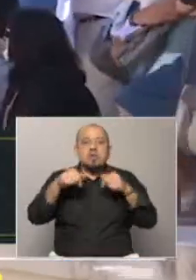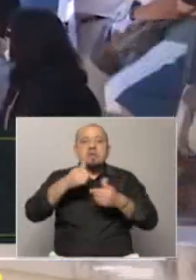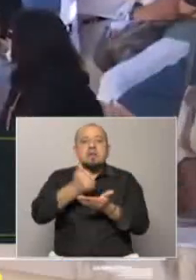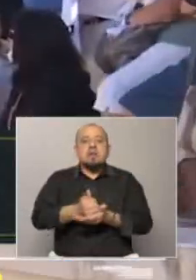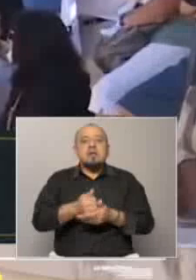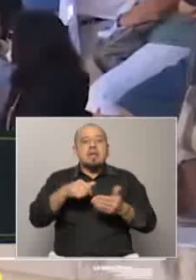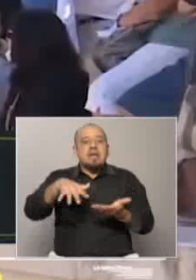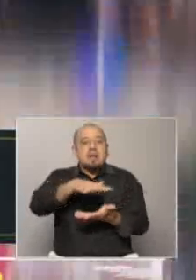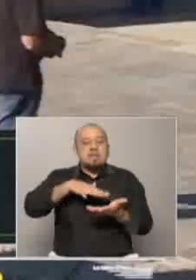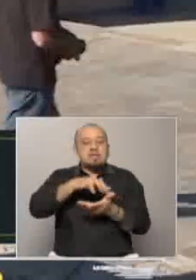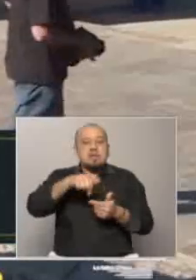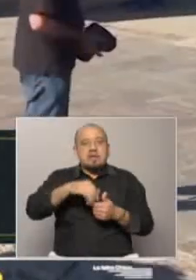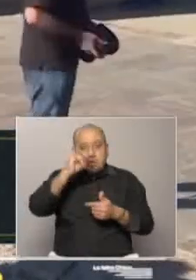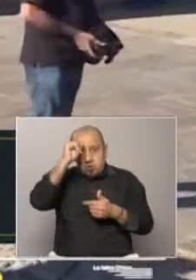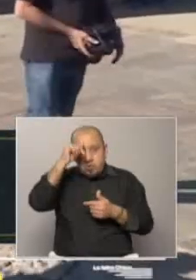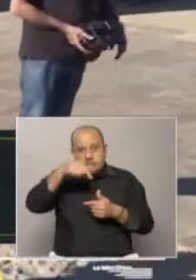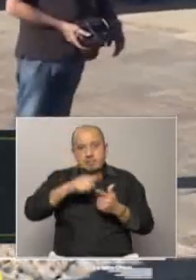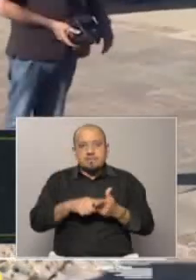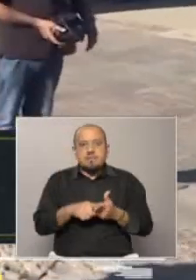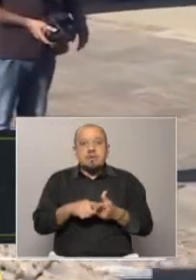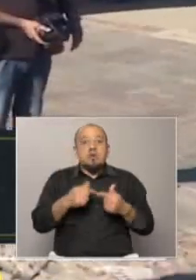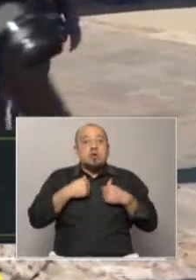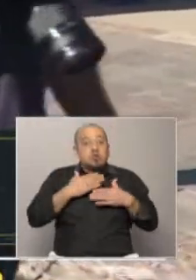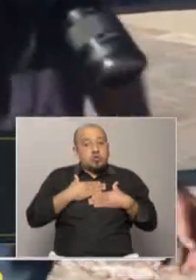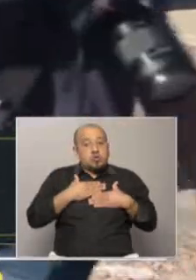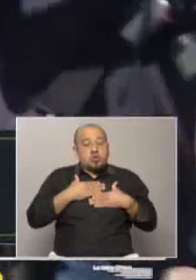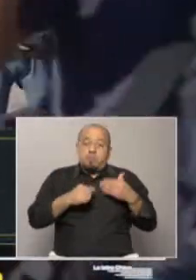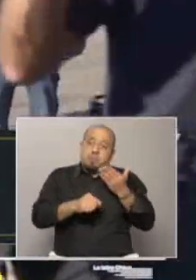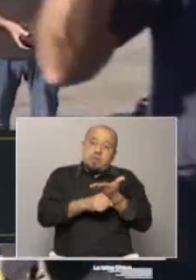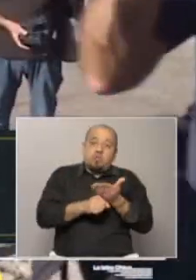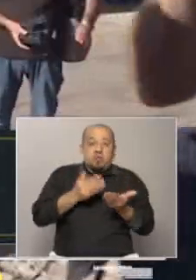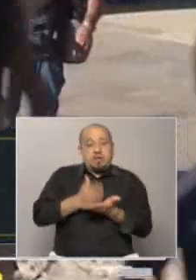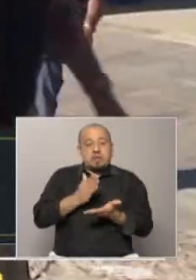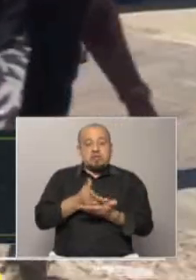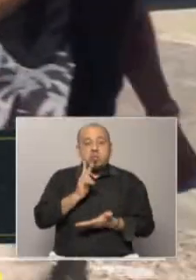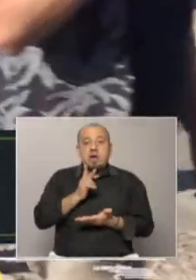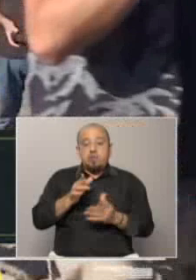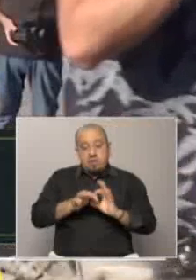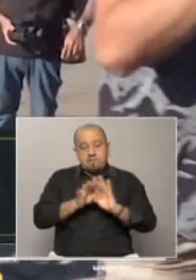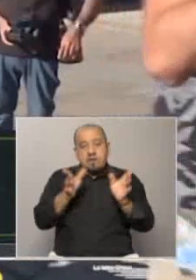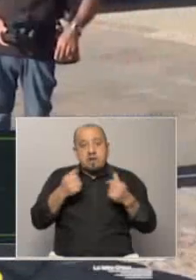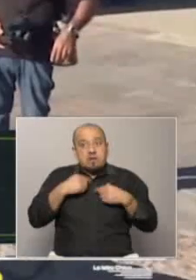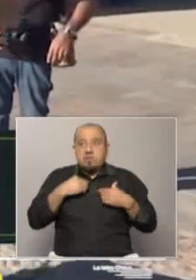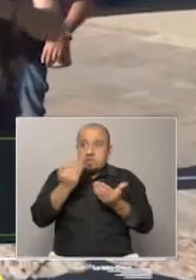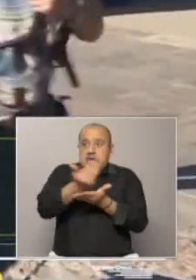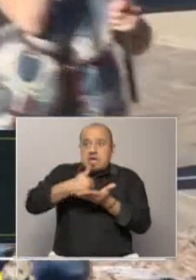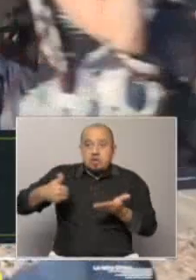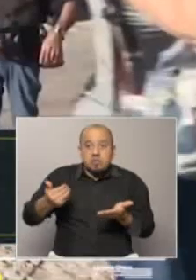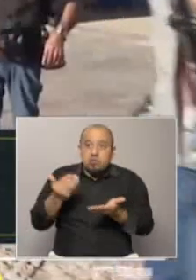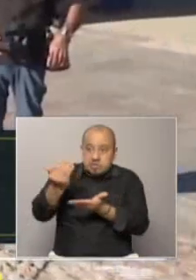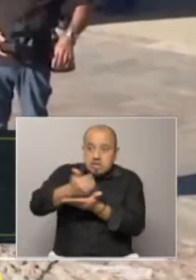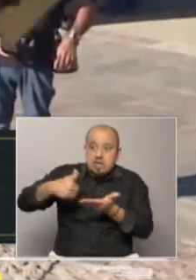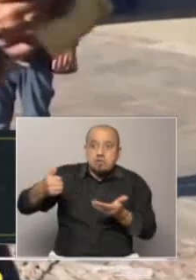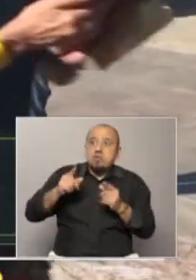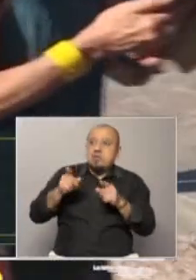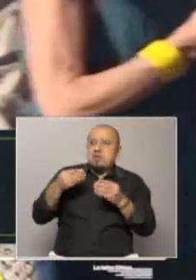tarde en la Plaza de Colón de Madrid. Pues estamos pidiendo derechos humanos y libertades que nos están quitando. Que nos están quitando